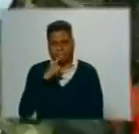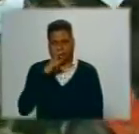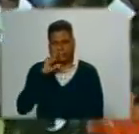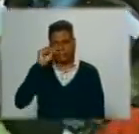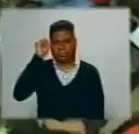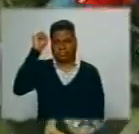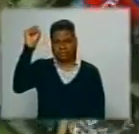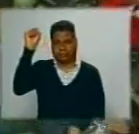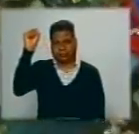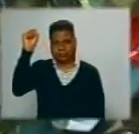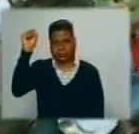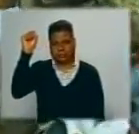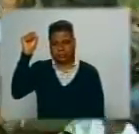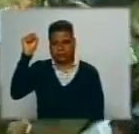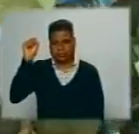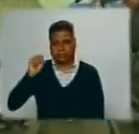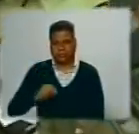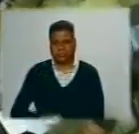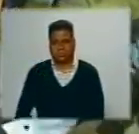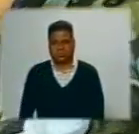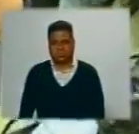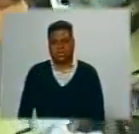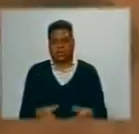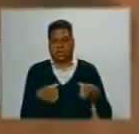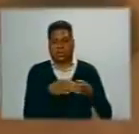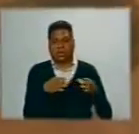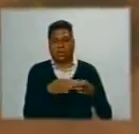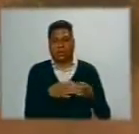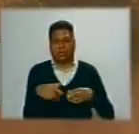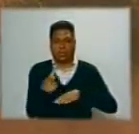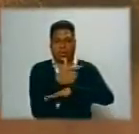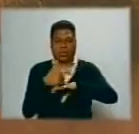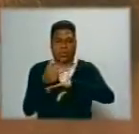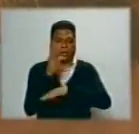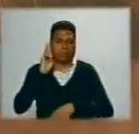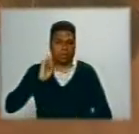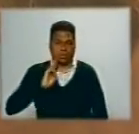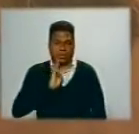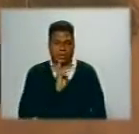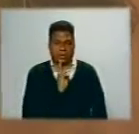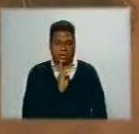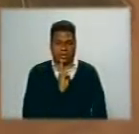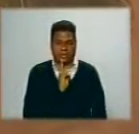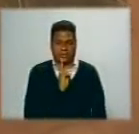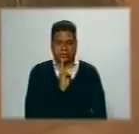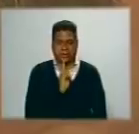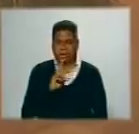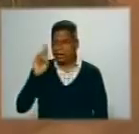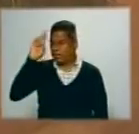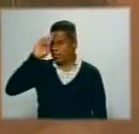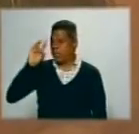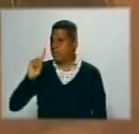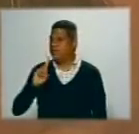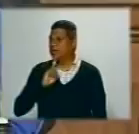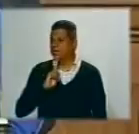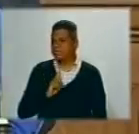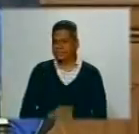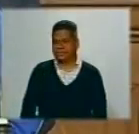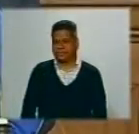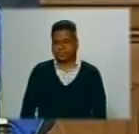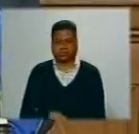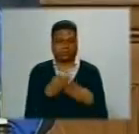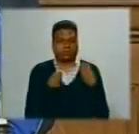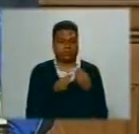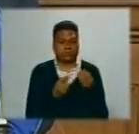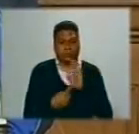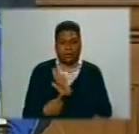Maduro Moros, y la delegación del gobierno bolivariano en la República Dominicana, como demostración de